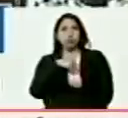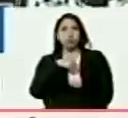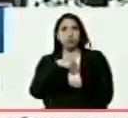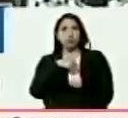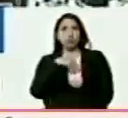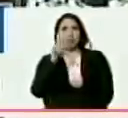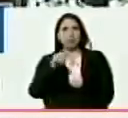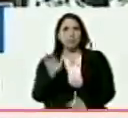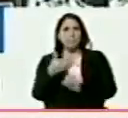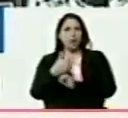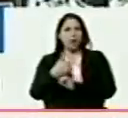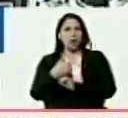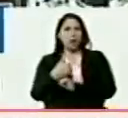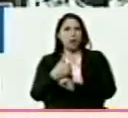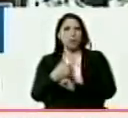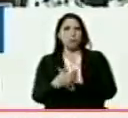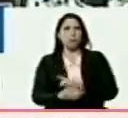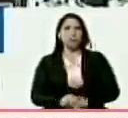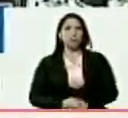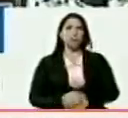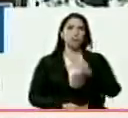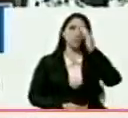cómplices, cómplices.